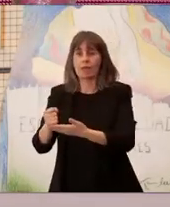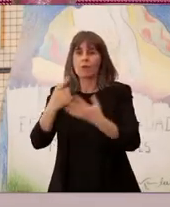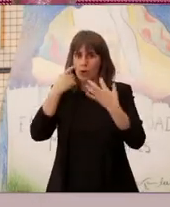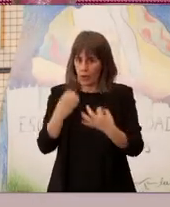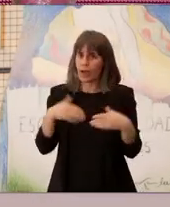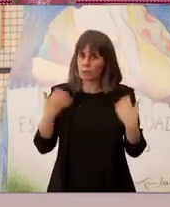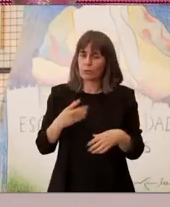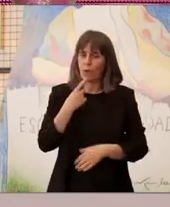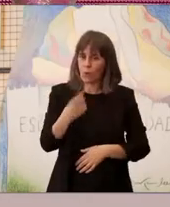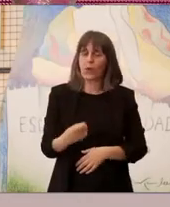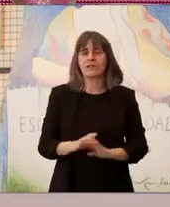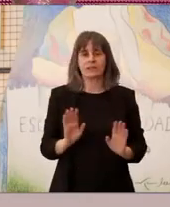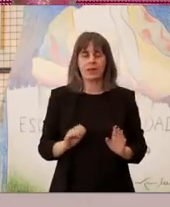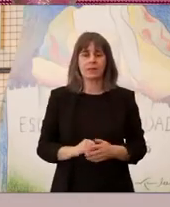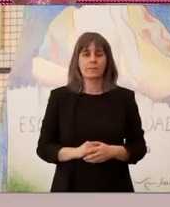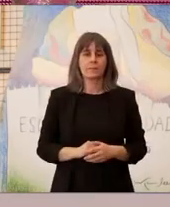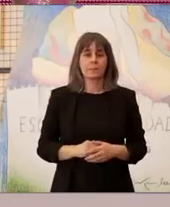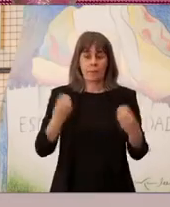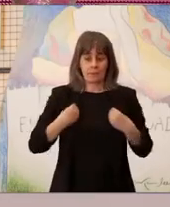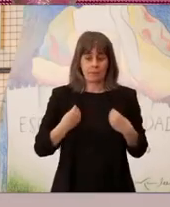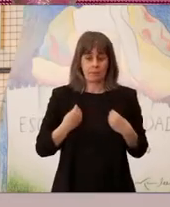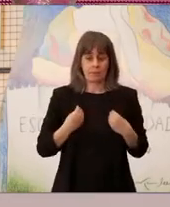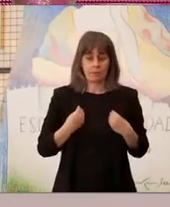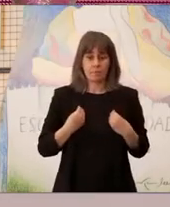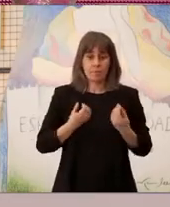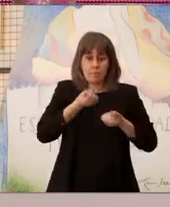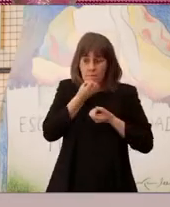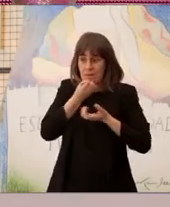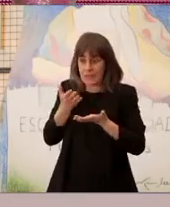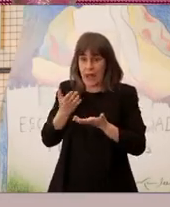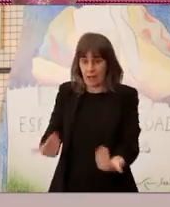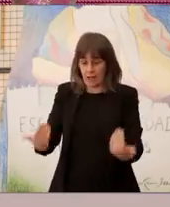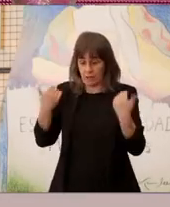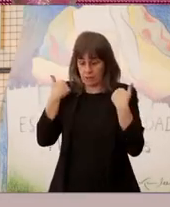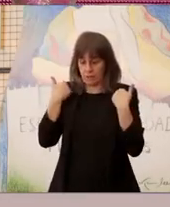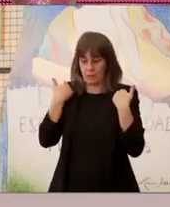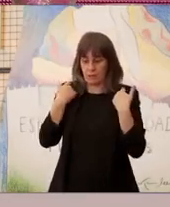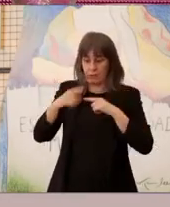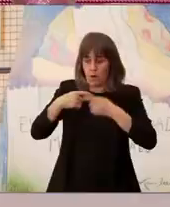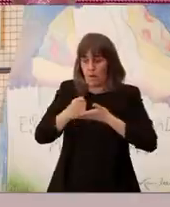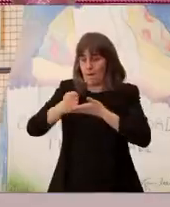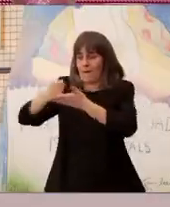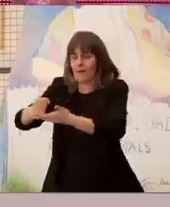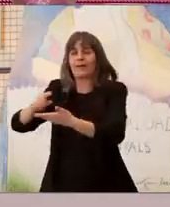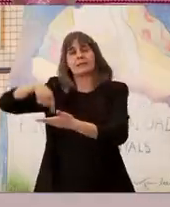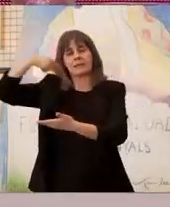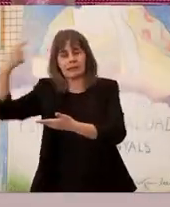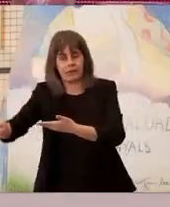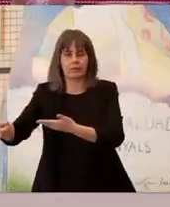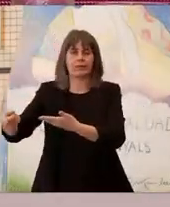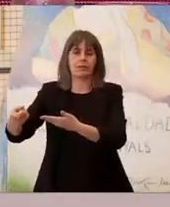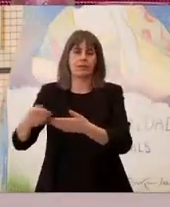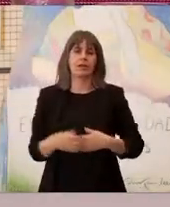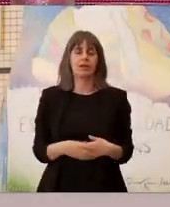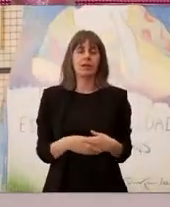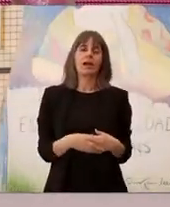continuidad y el traspasar el mensaje a las que vienen después hay una cantidad esto ya se debe a otro fenómeno